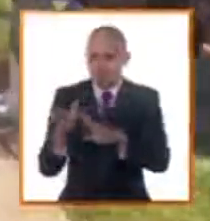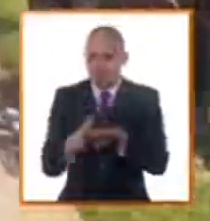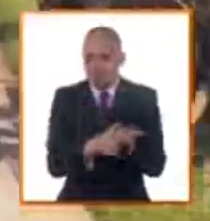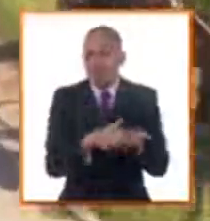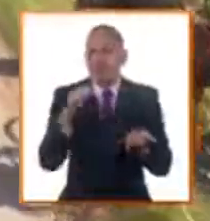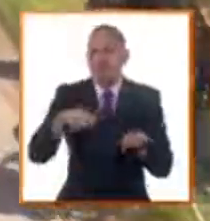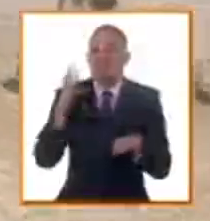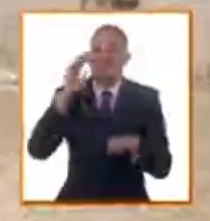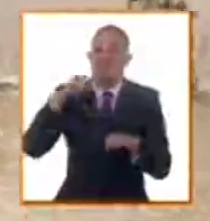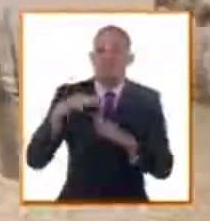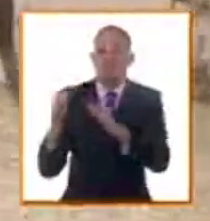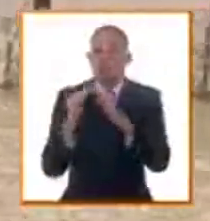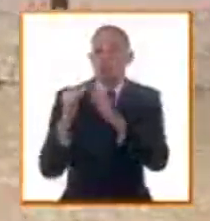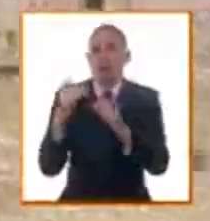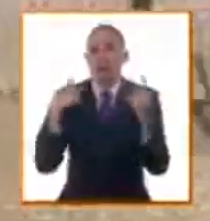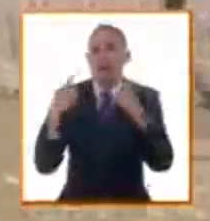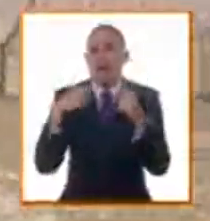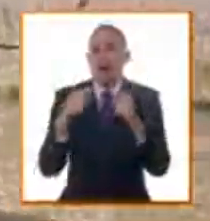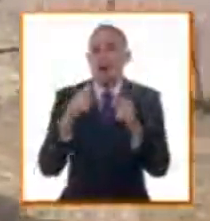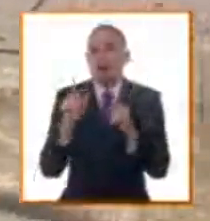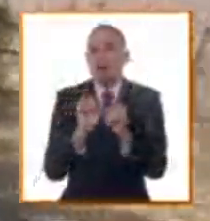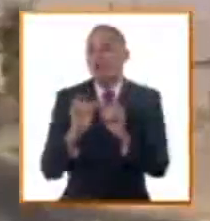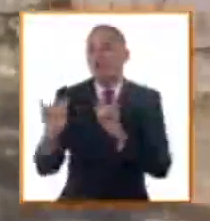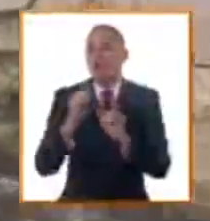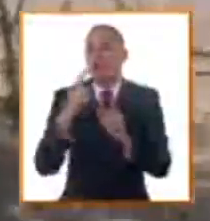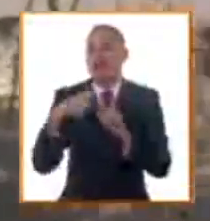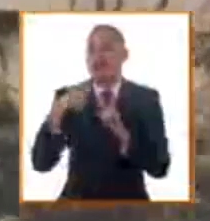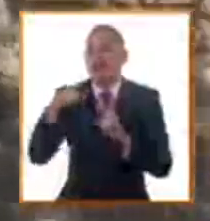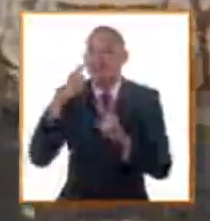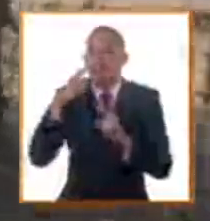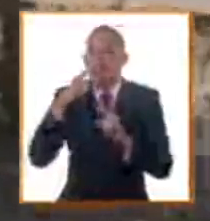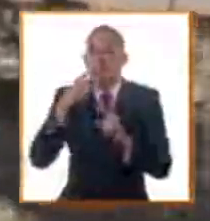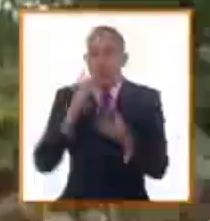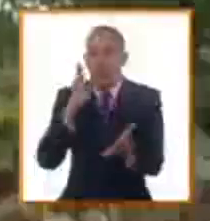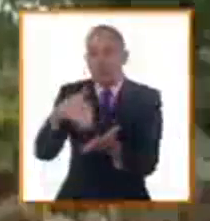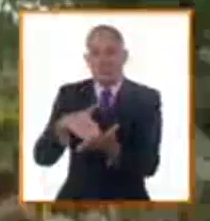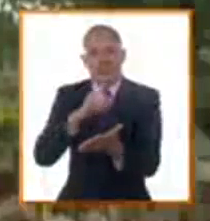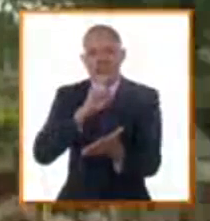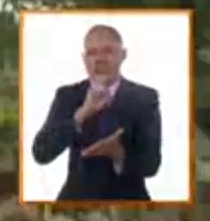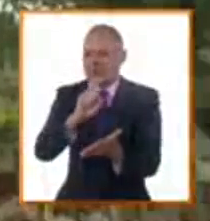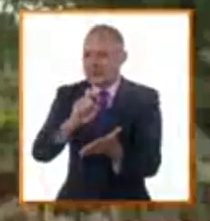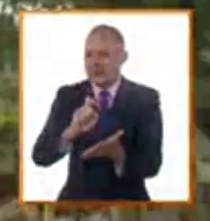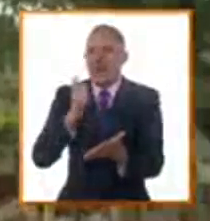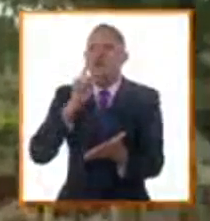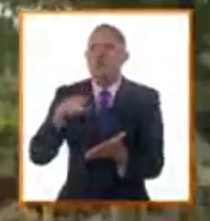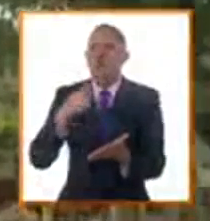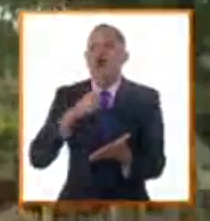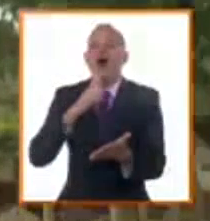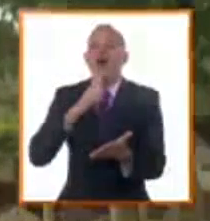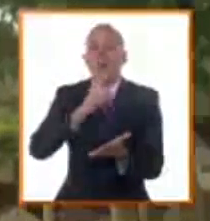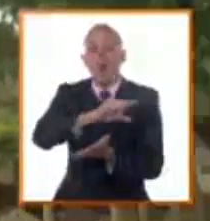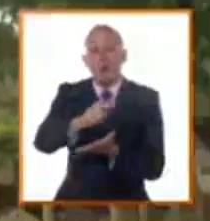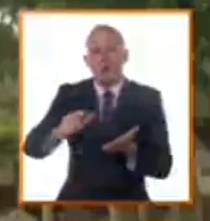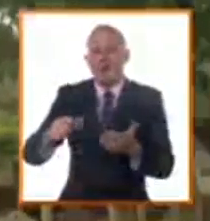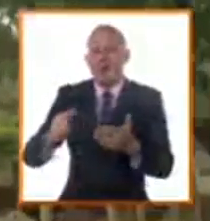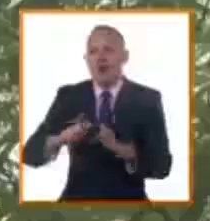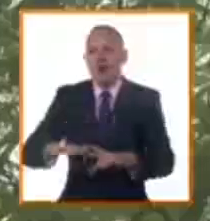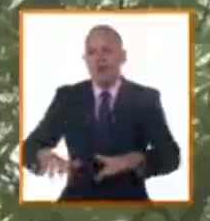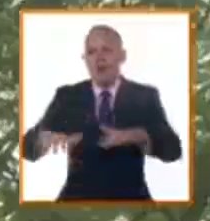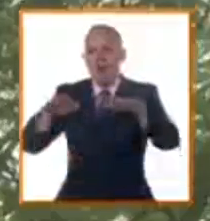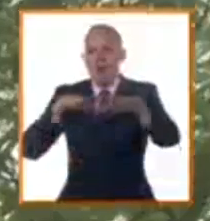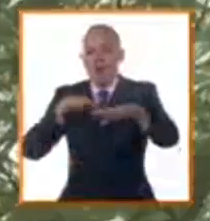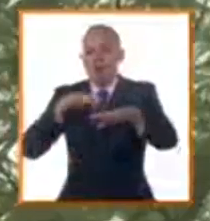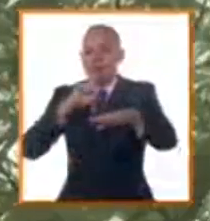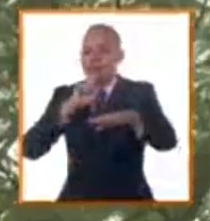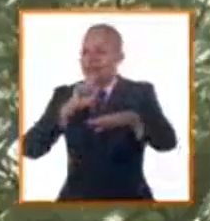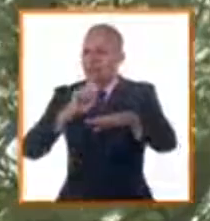aisladas debido a deslizamientos y crecida de ríos. Brigadas de linieros de las empresas eléctrica y las comunicaciones